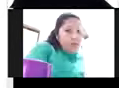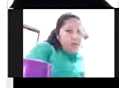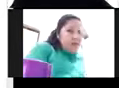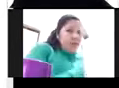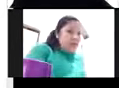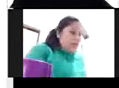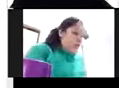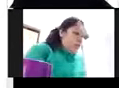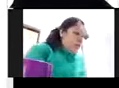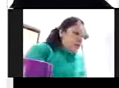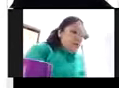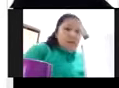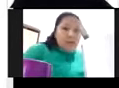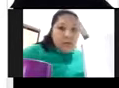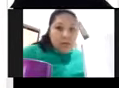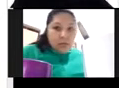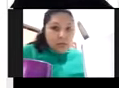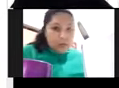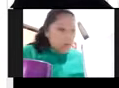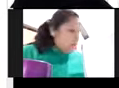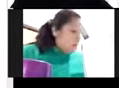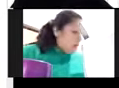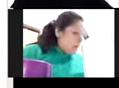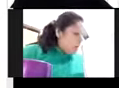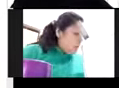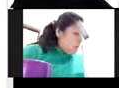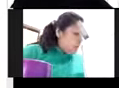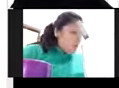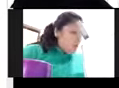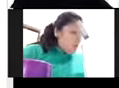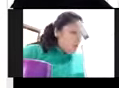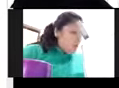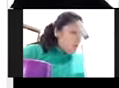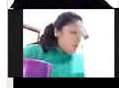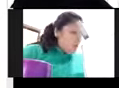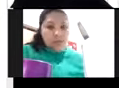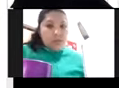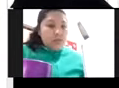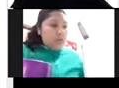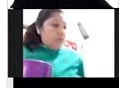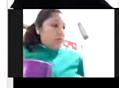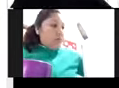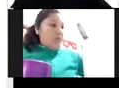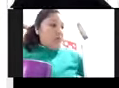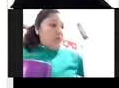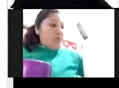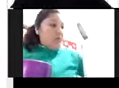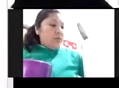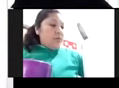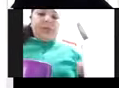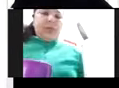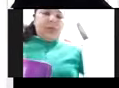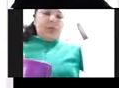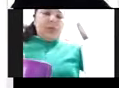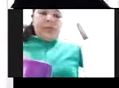presentes las personas que más conocen justamente del tema o del artículo o del insumo